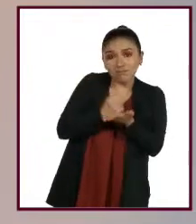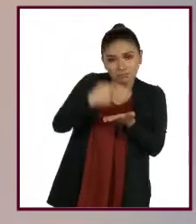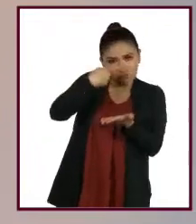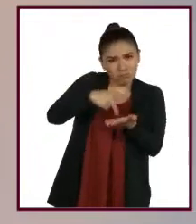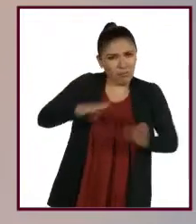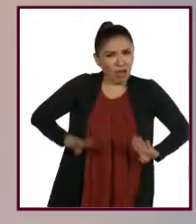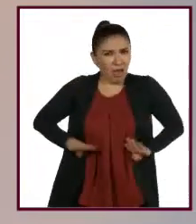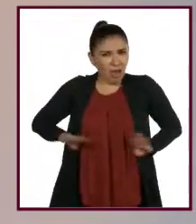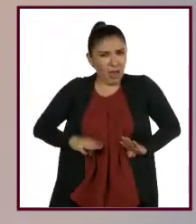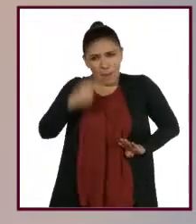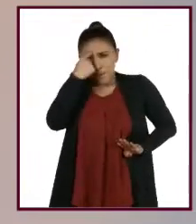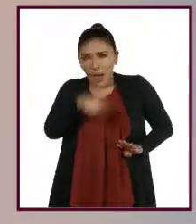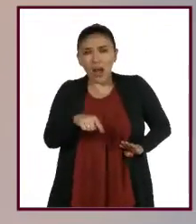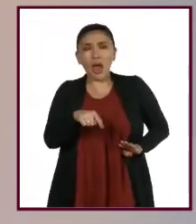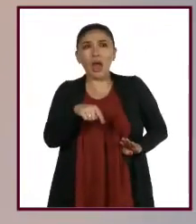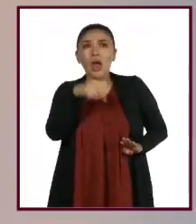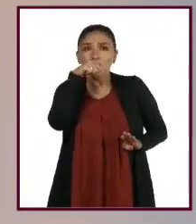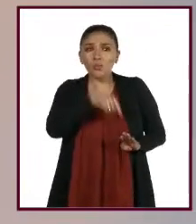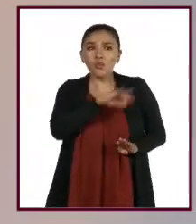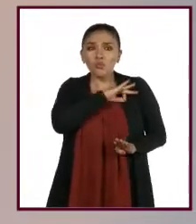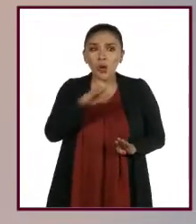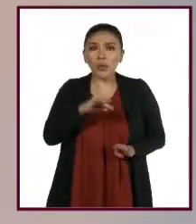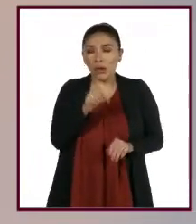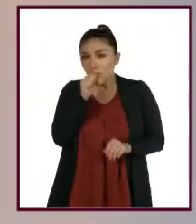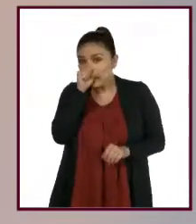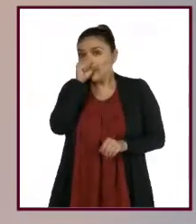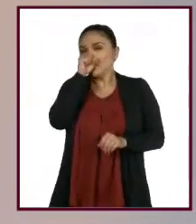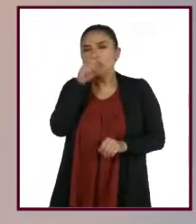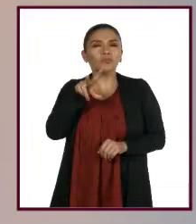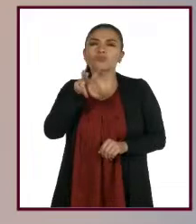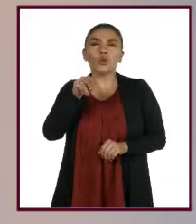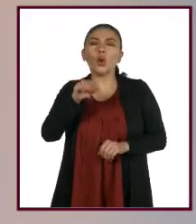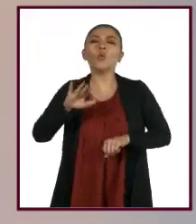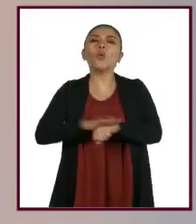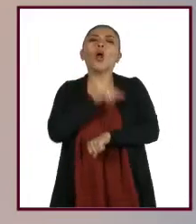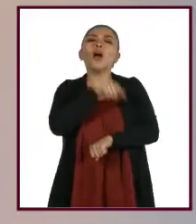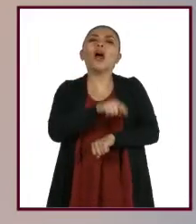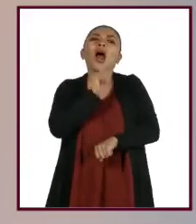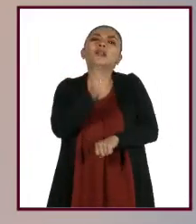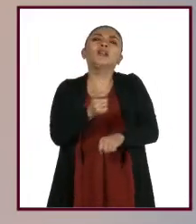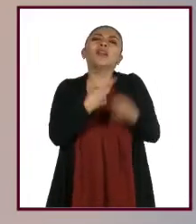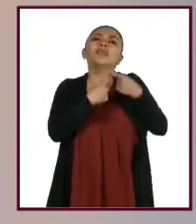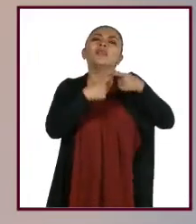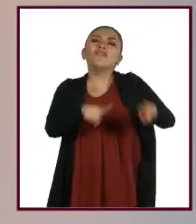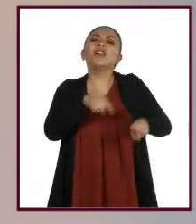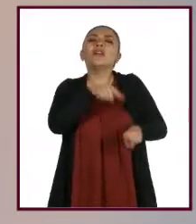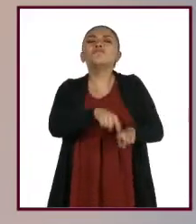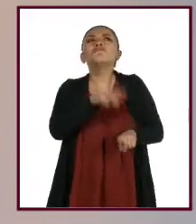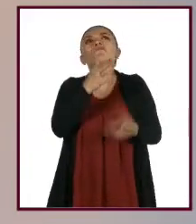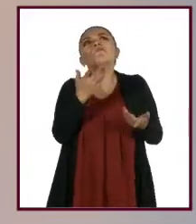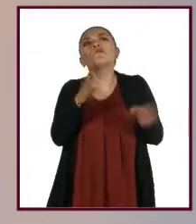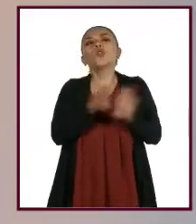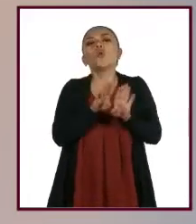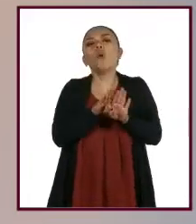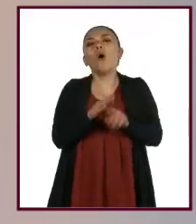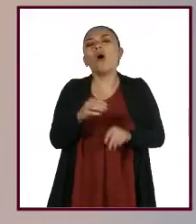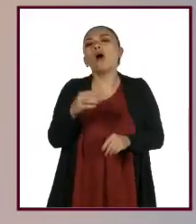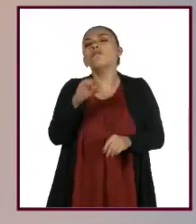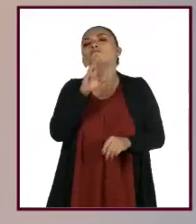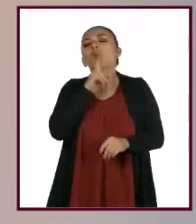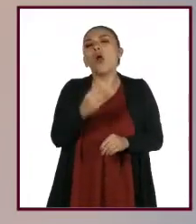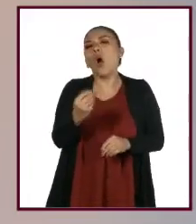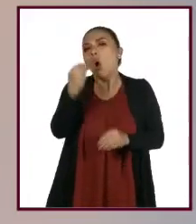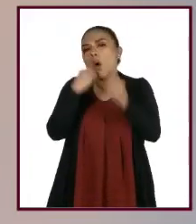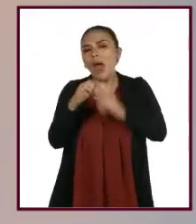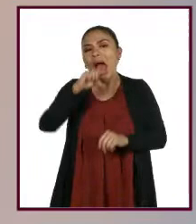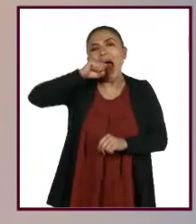esta categoría de ser inhalables. ¿Por qué? Porque su vía de administración a final de cuentas sería la oral y por medio del